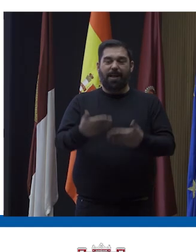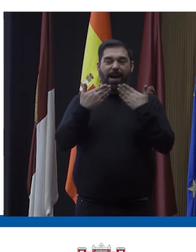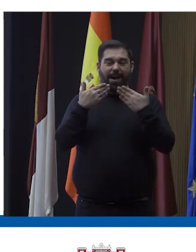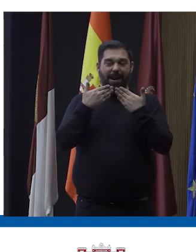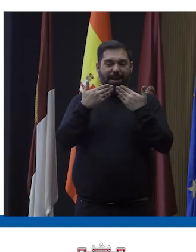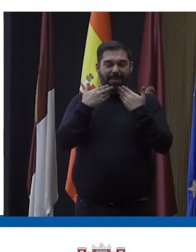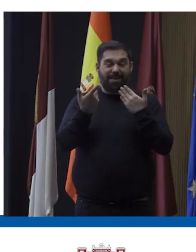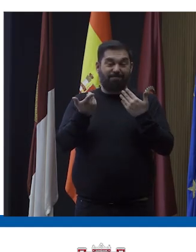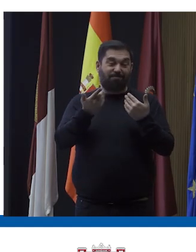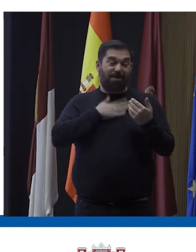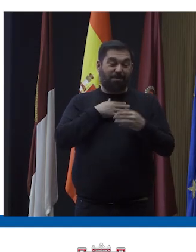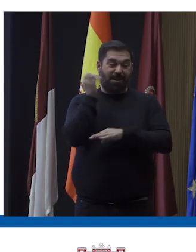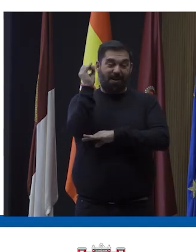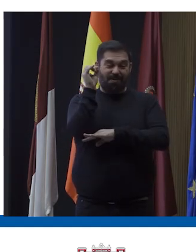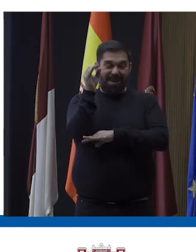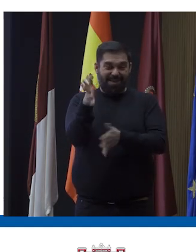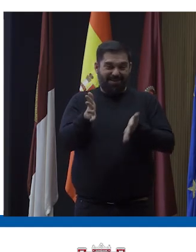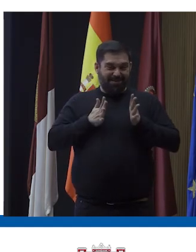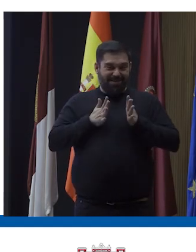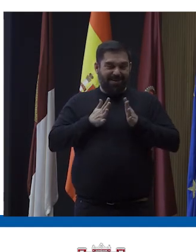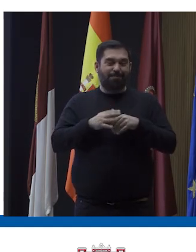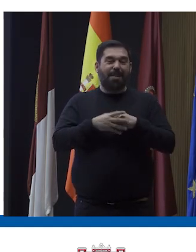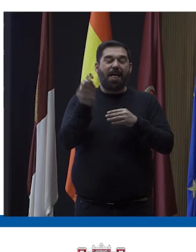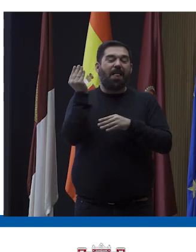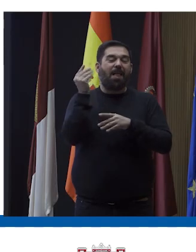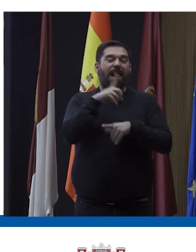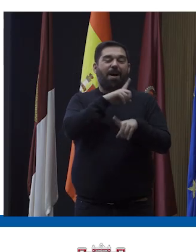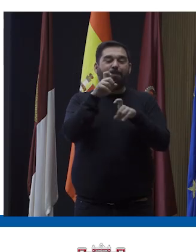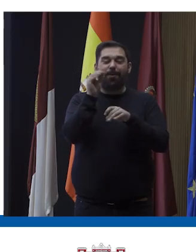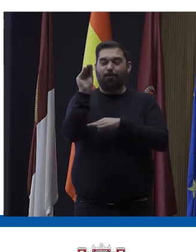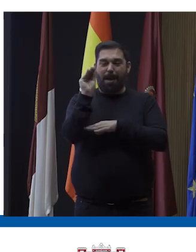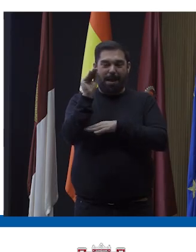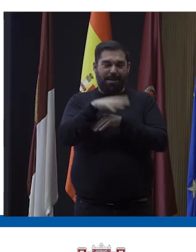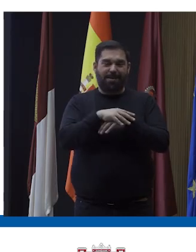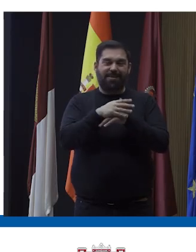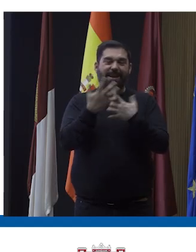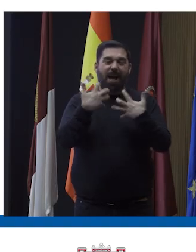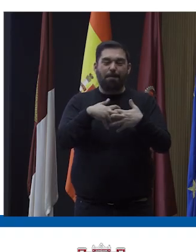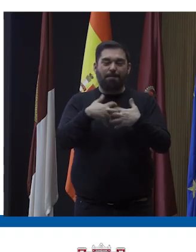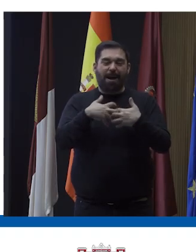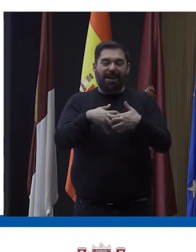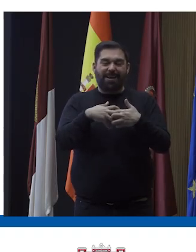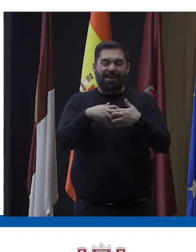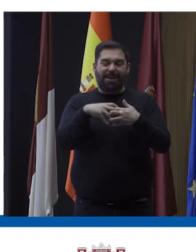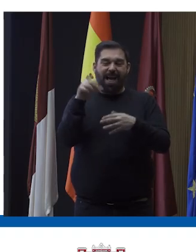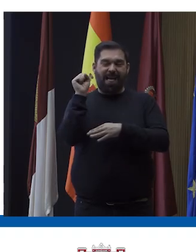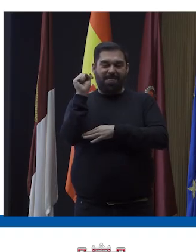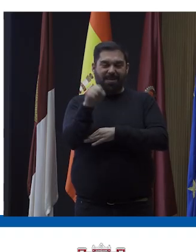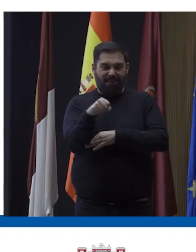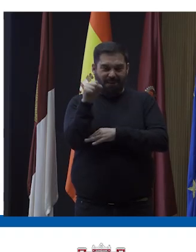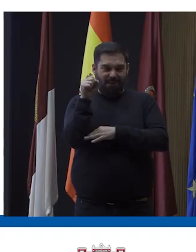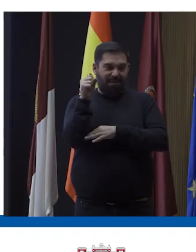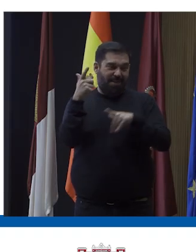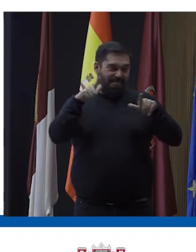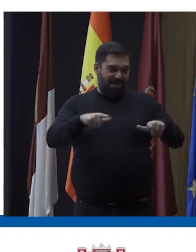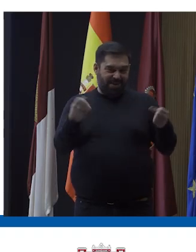Muchísimas gracias, me ha encantado la conferencia. Te quería preguntar, un minuto, las máquinas estas de hacer abdominales del gimnasio, que yo las